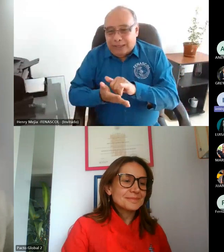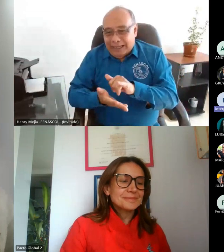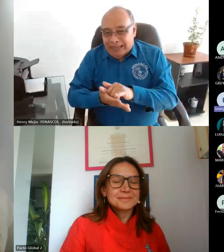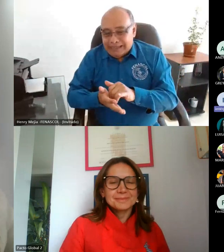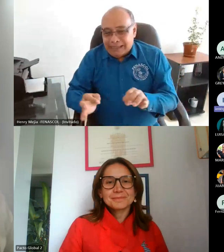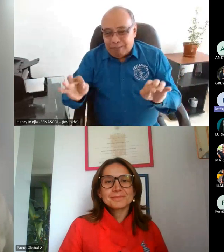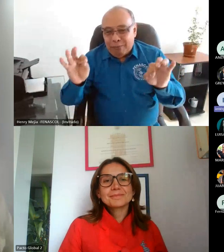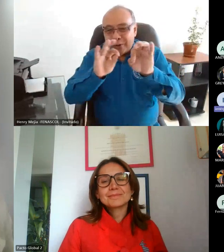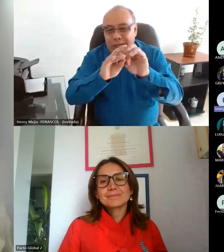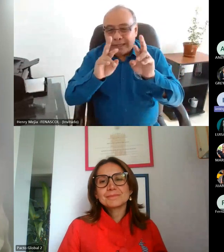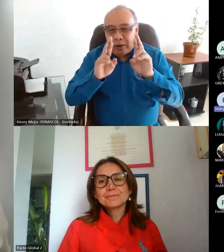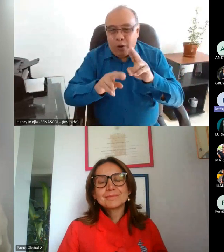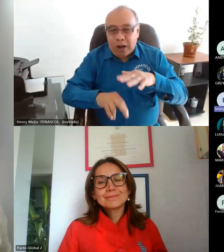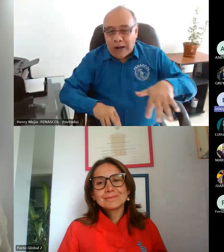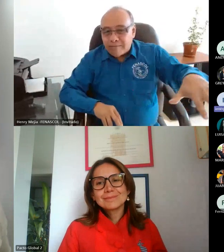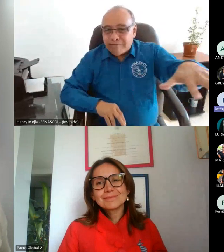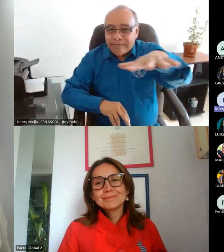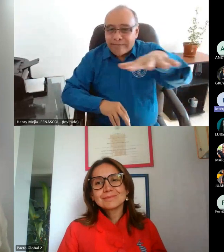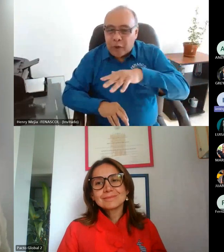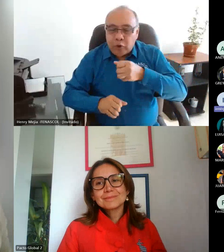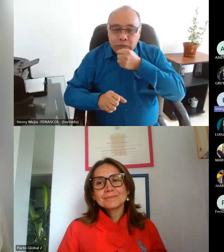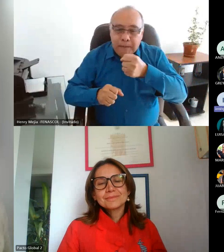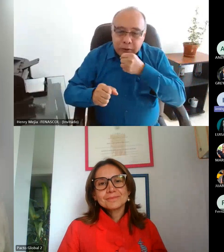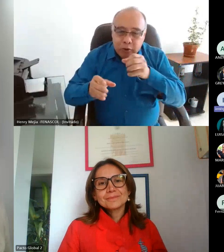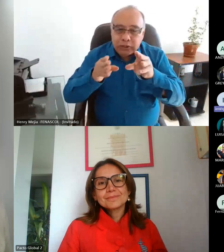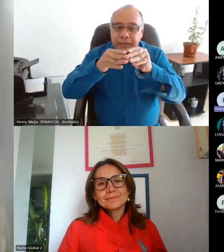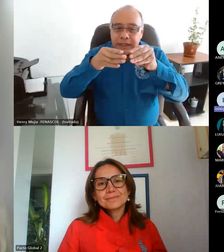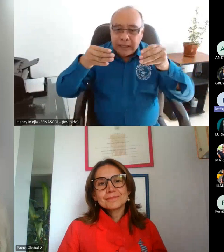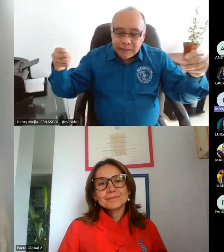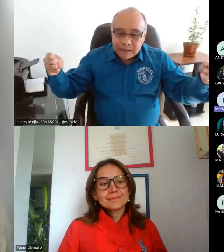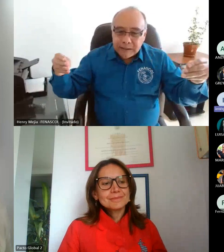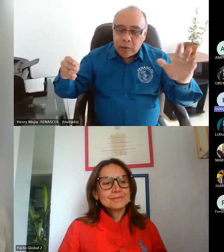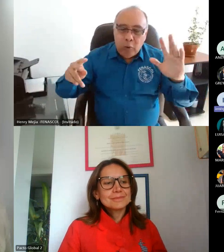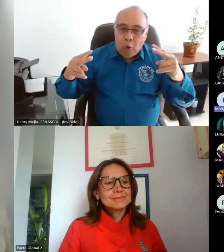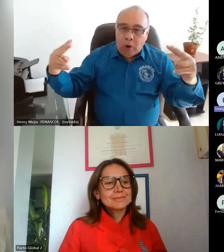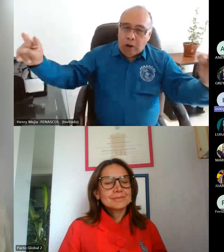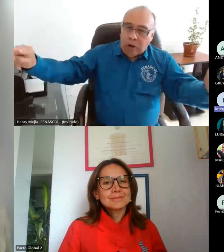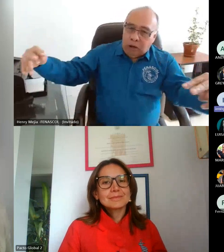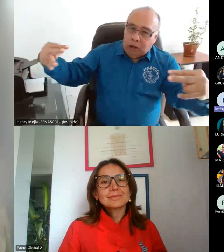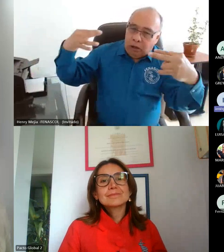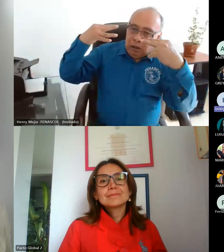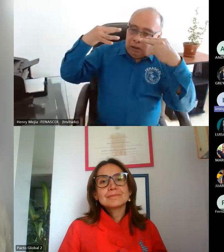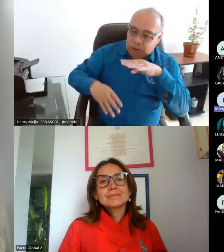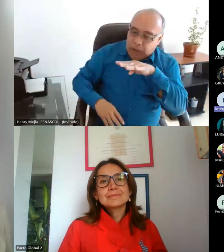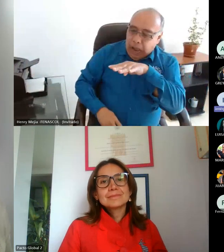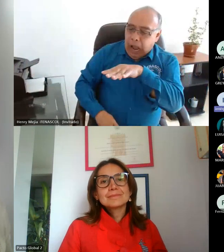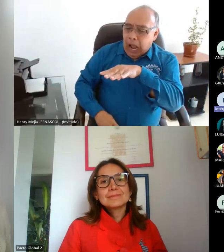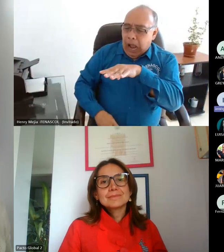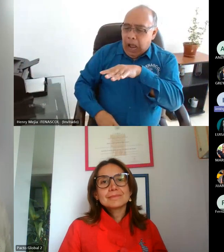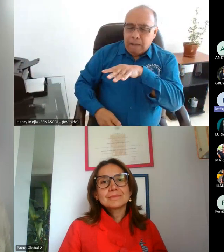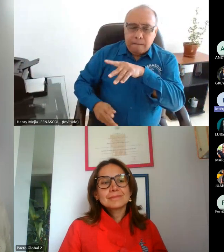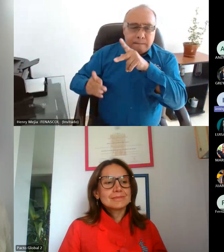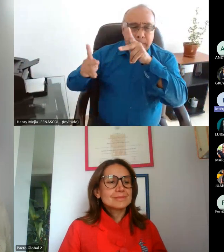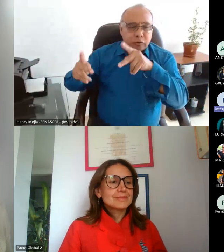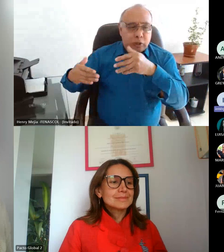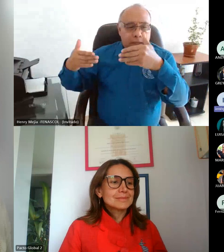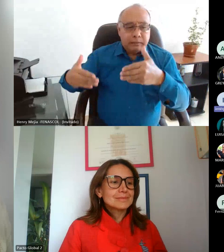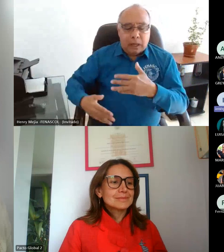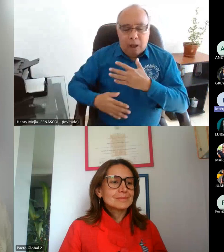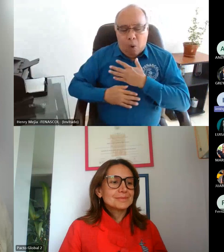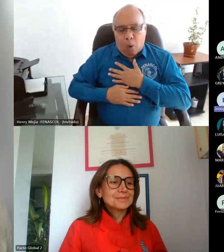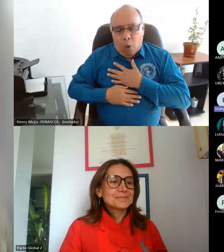sí tenemos una diferencia Eh idiomática entonces es importante que